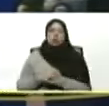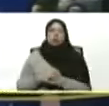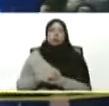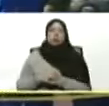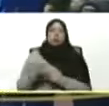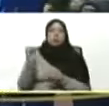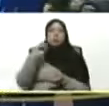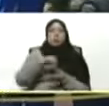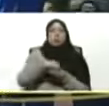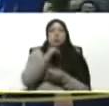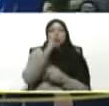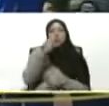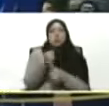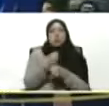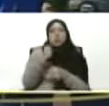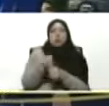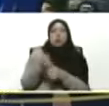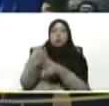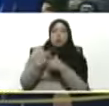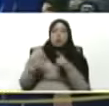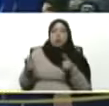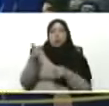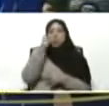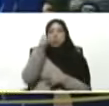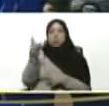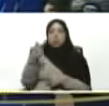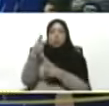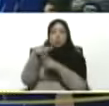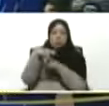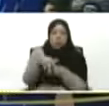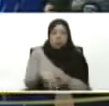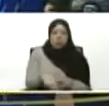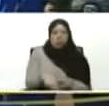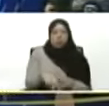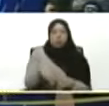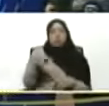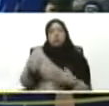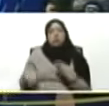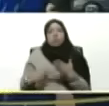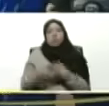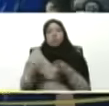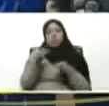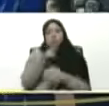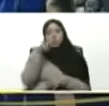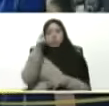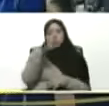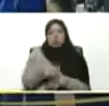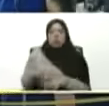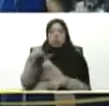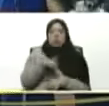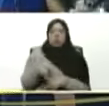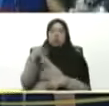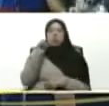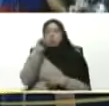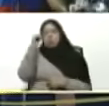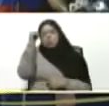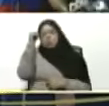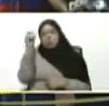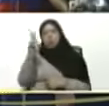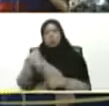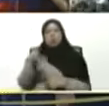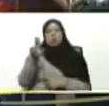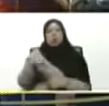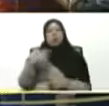la historia, liberando al oprimido. Que si el pueblo está dormido,